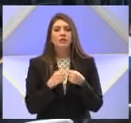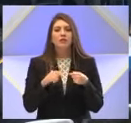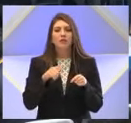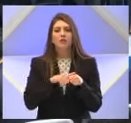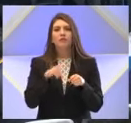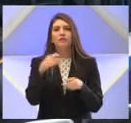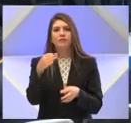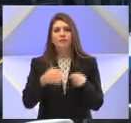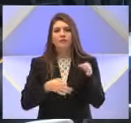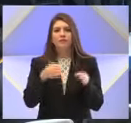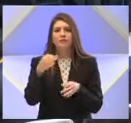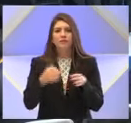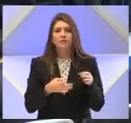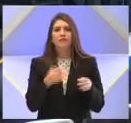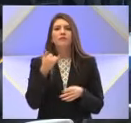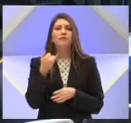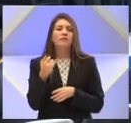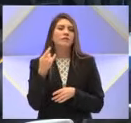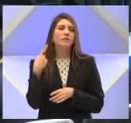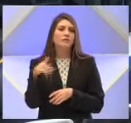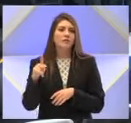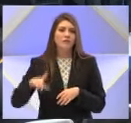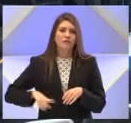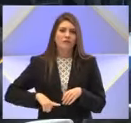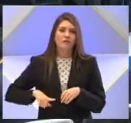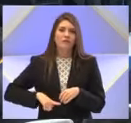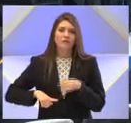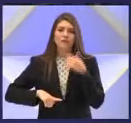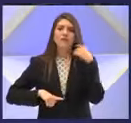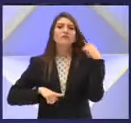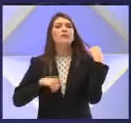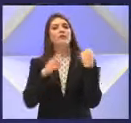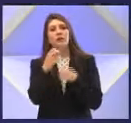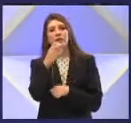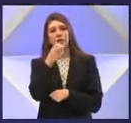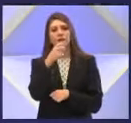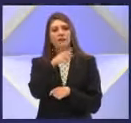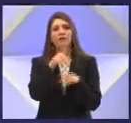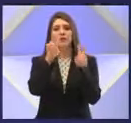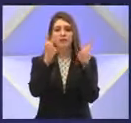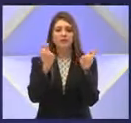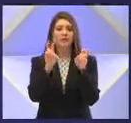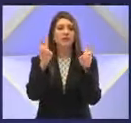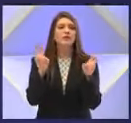y de política pública y es sobre estos temas